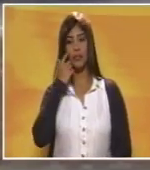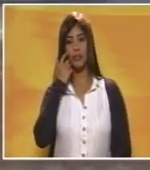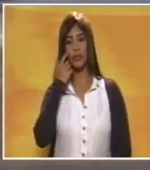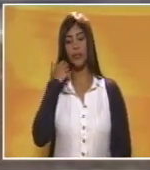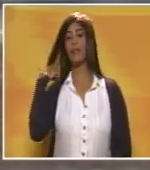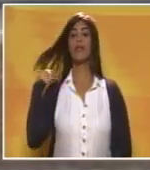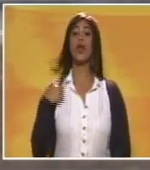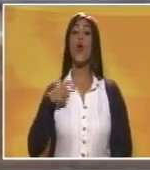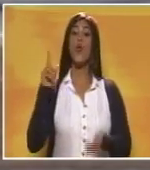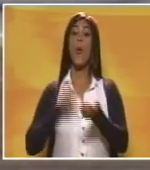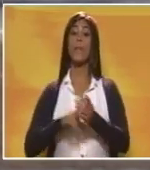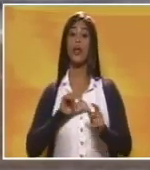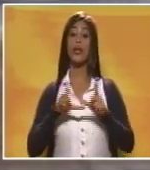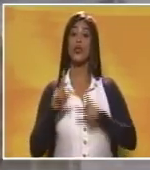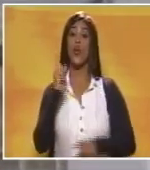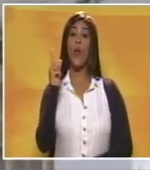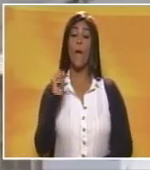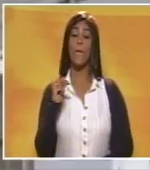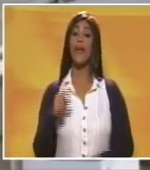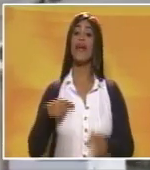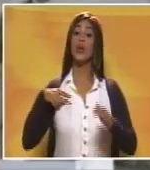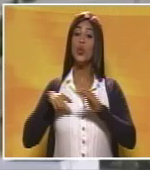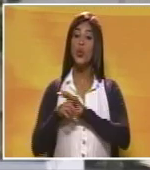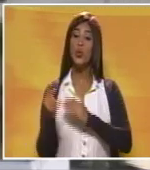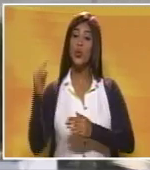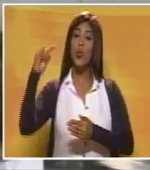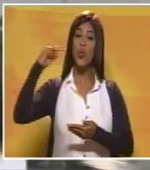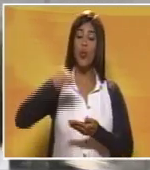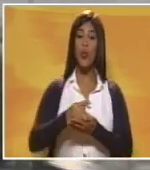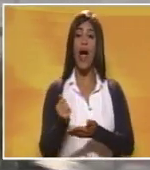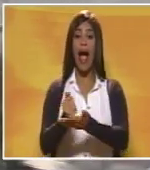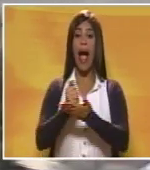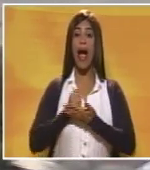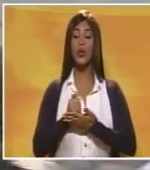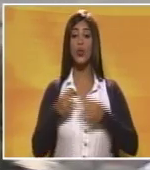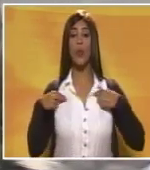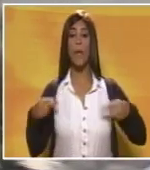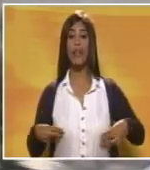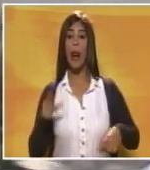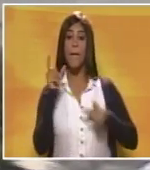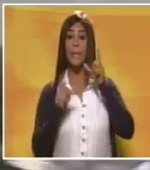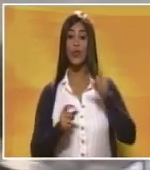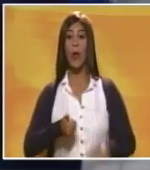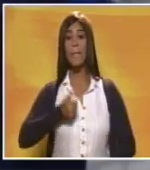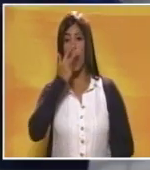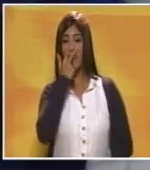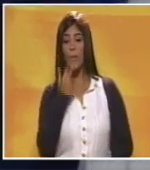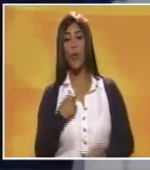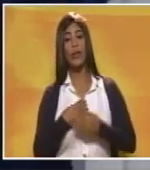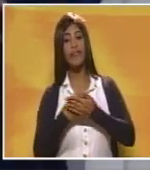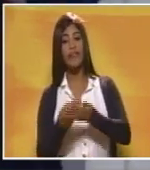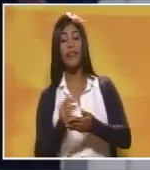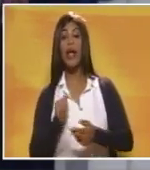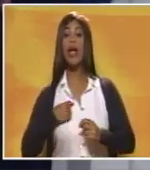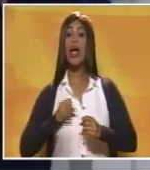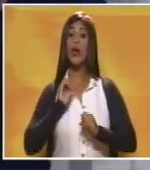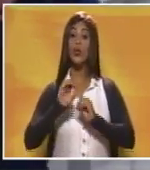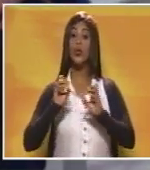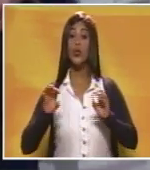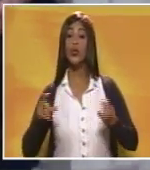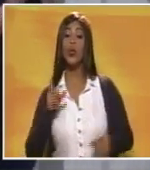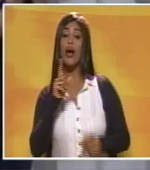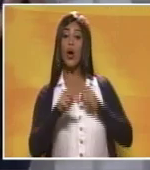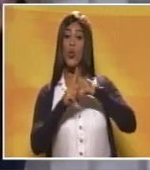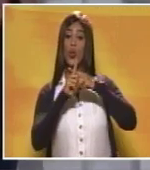Al haberse cumplido un mes de la entrada a Venezuela del cargamento de ayuda para los más necesitados, que será distribuida por la Cruz Roja,